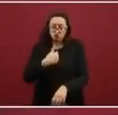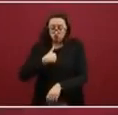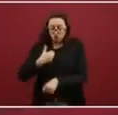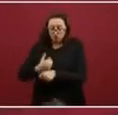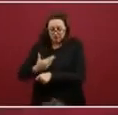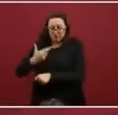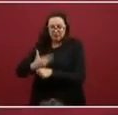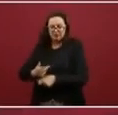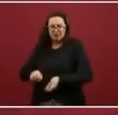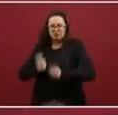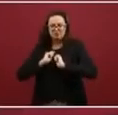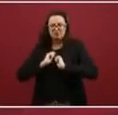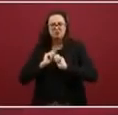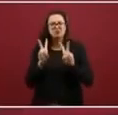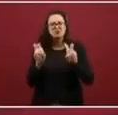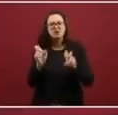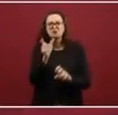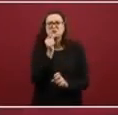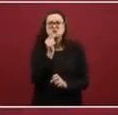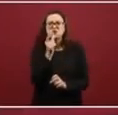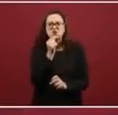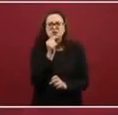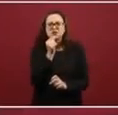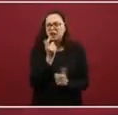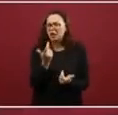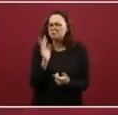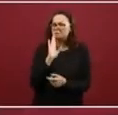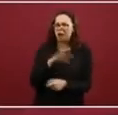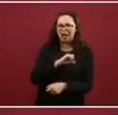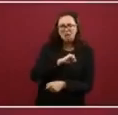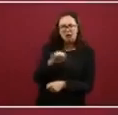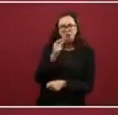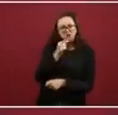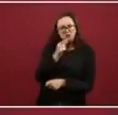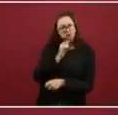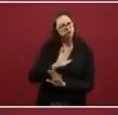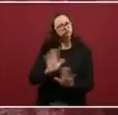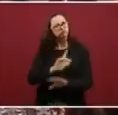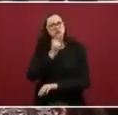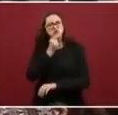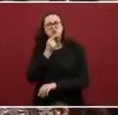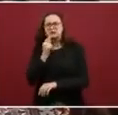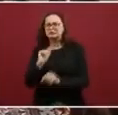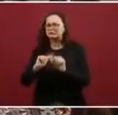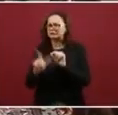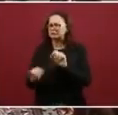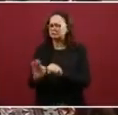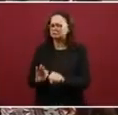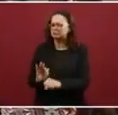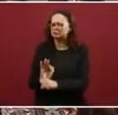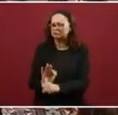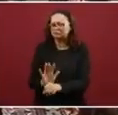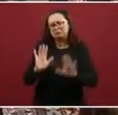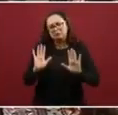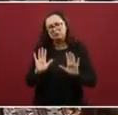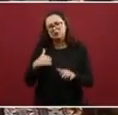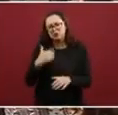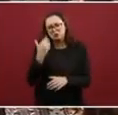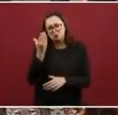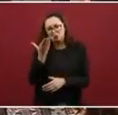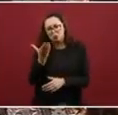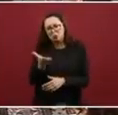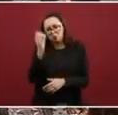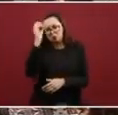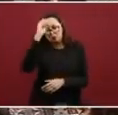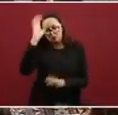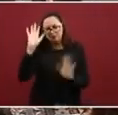policial, que tampoco es una mala palabra, ¿eh? Los policías son los que nos protegen. Pero después fue propuesto nada para más como un comentario. Secretario de